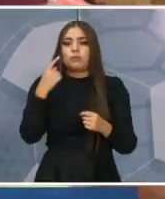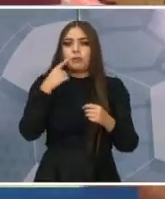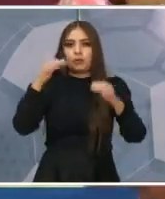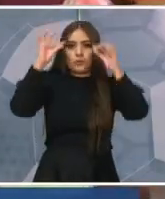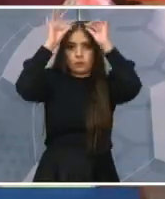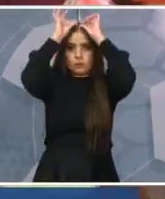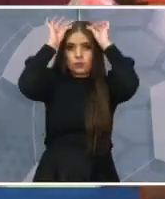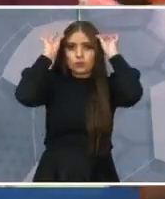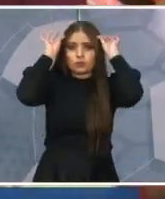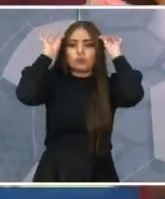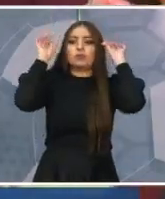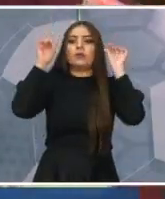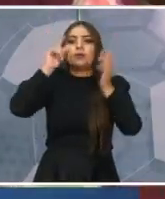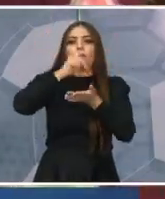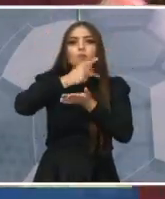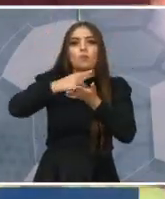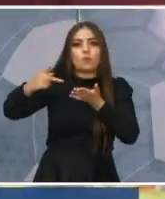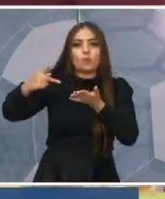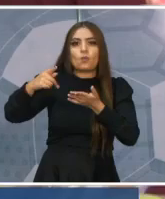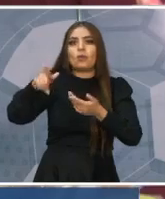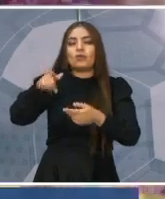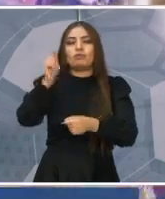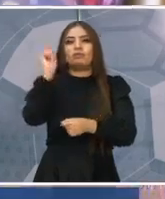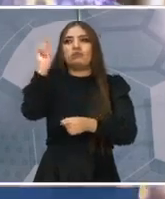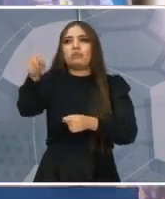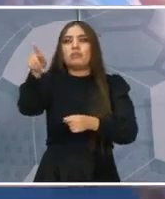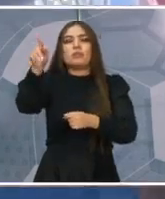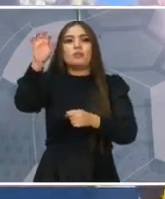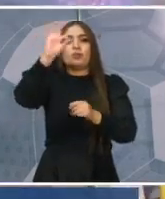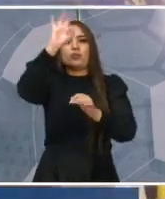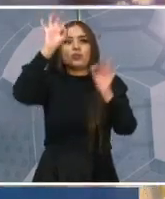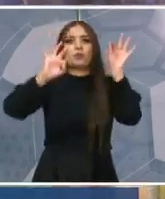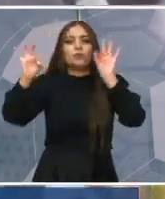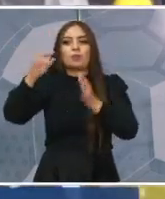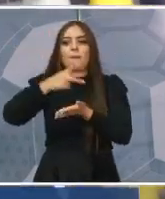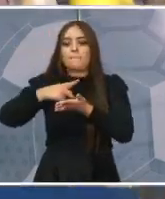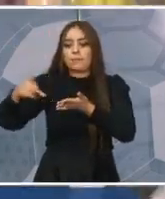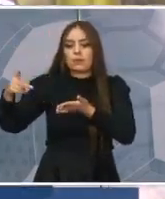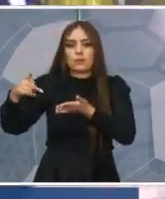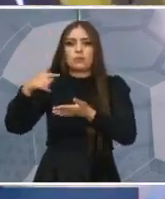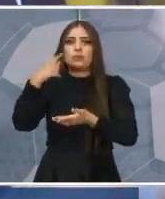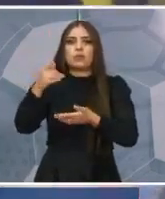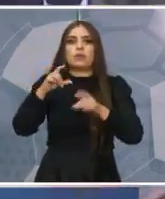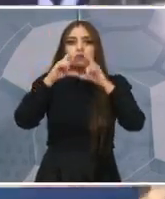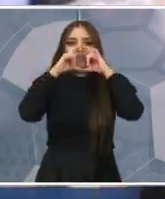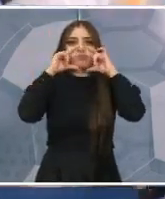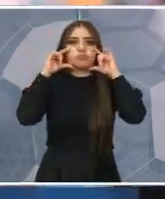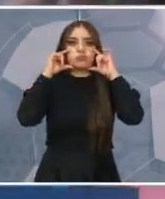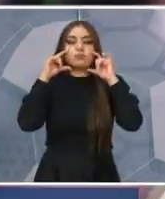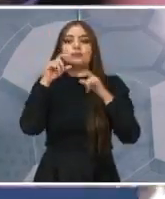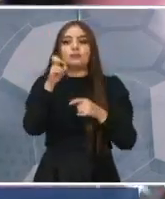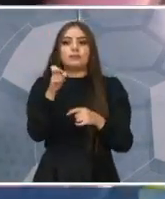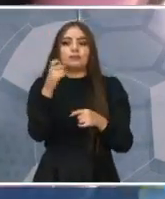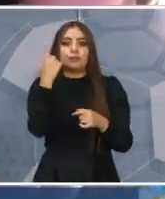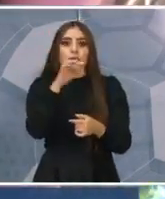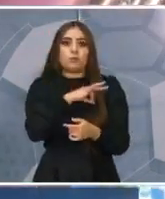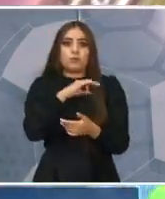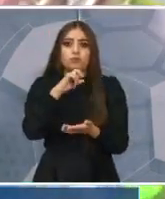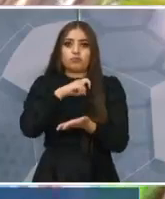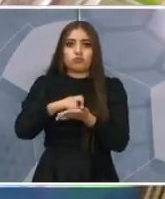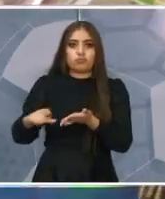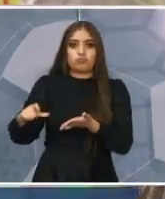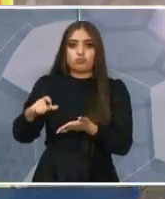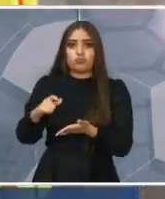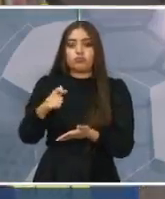plumas, matamoscas, plumones y cubrebocas, con tal de obtener ingresos para comprar sus medicamentos. Si usted